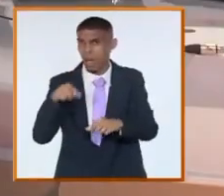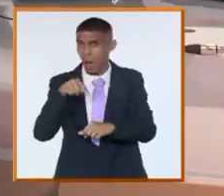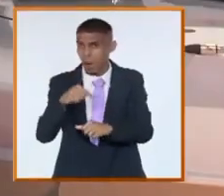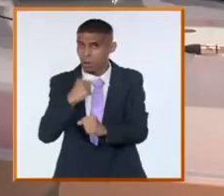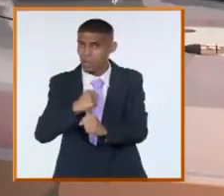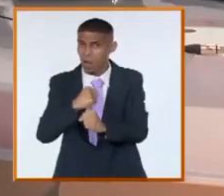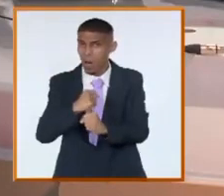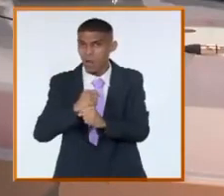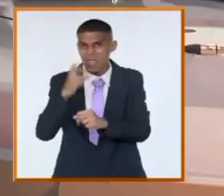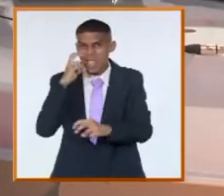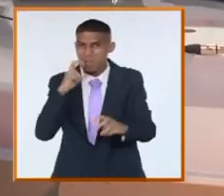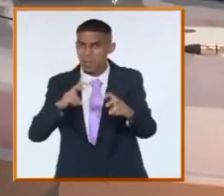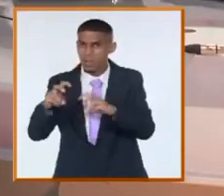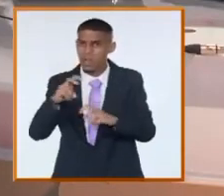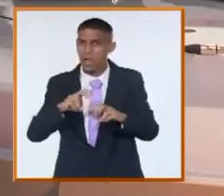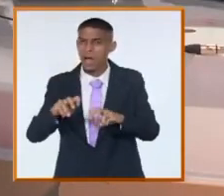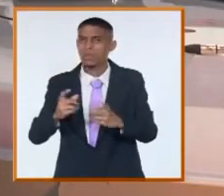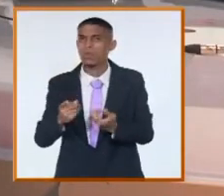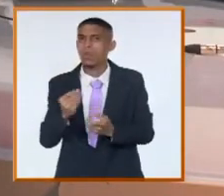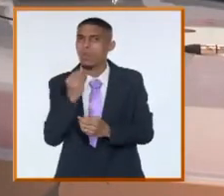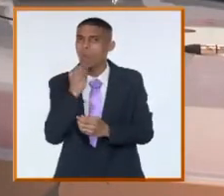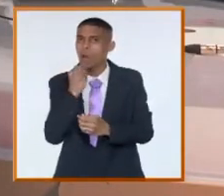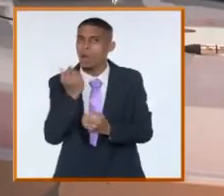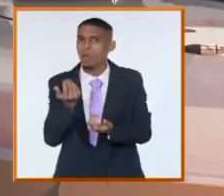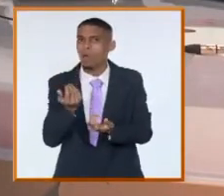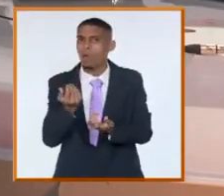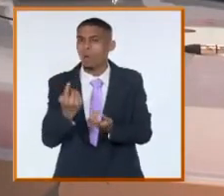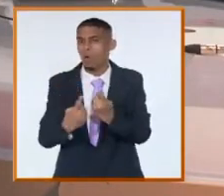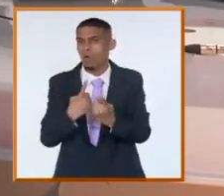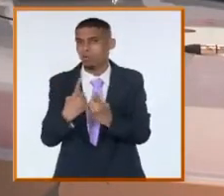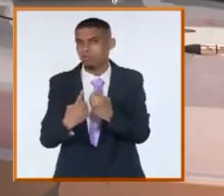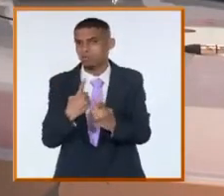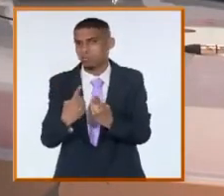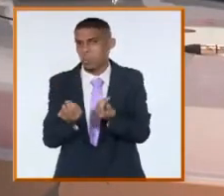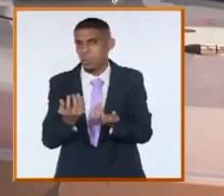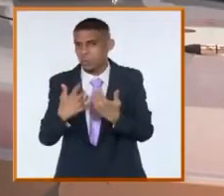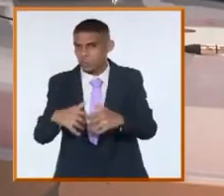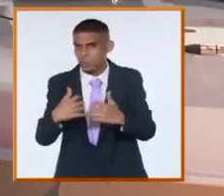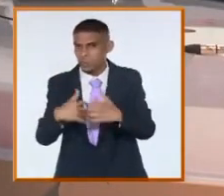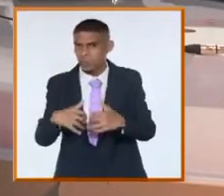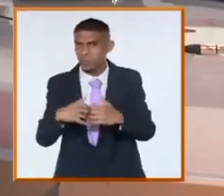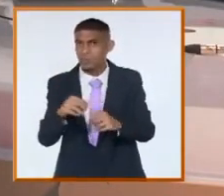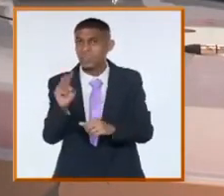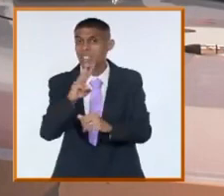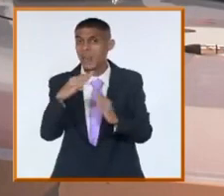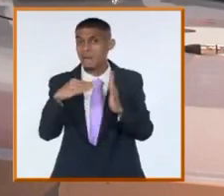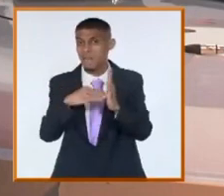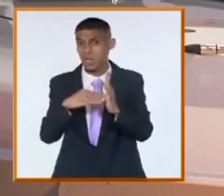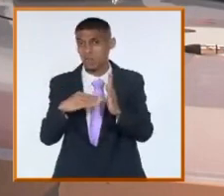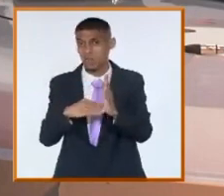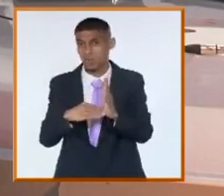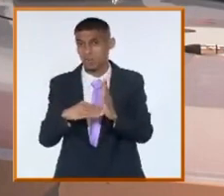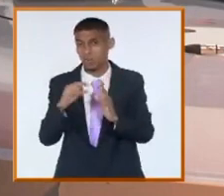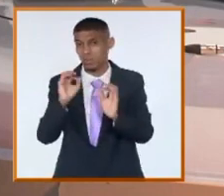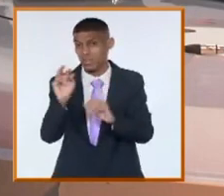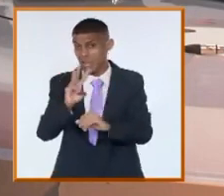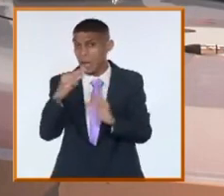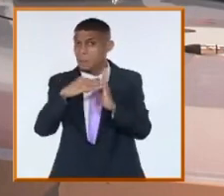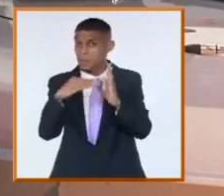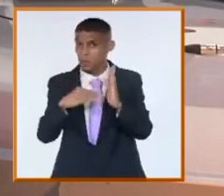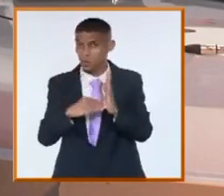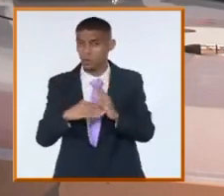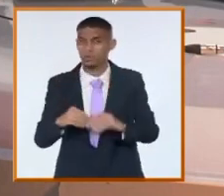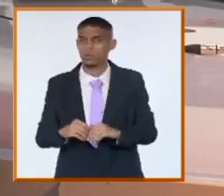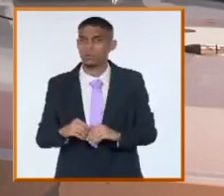si le podemos facilitar todas las materias primas y todo lo que necesitas los tres millones de metros cuadrados y creciendo